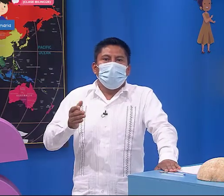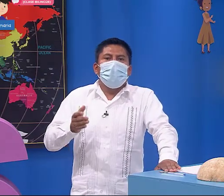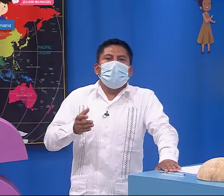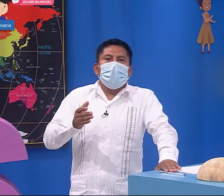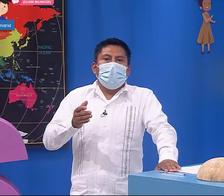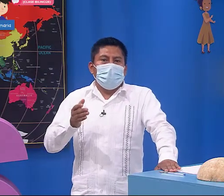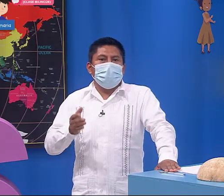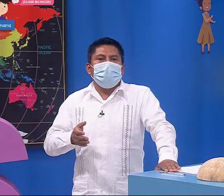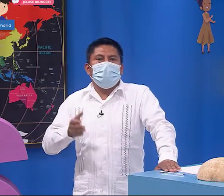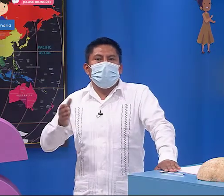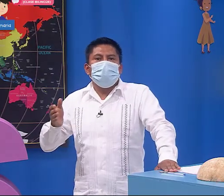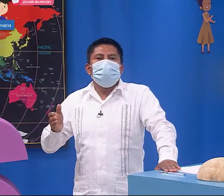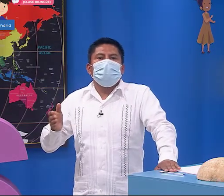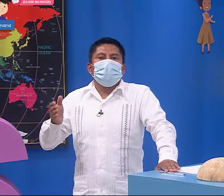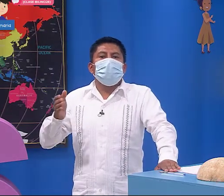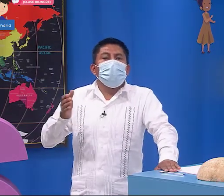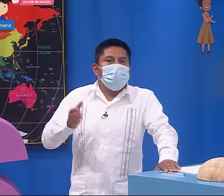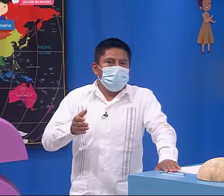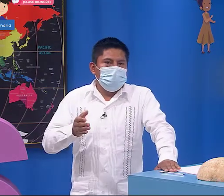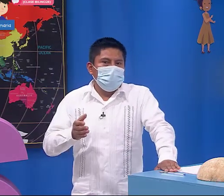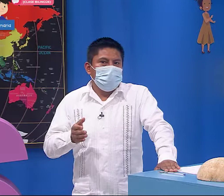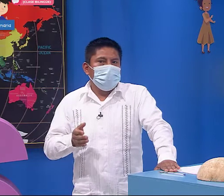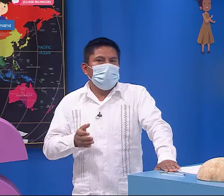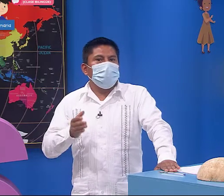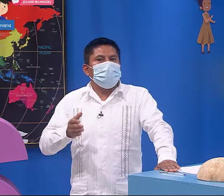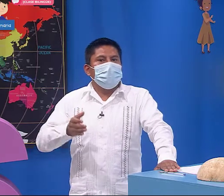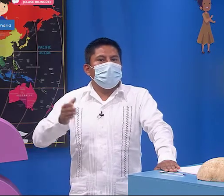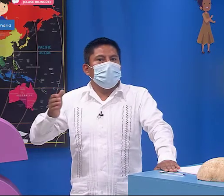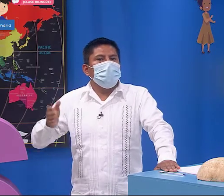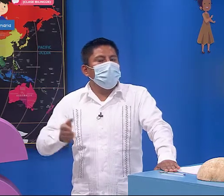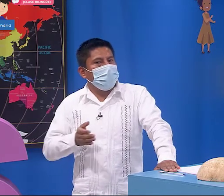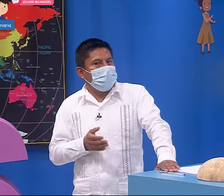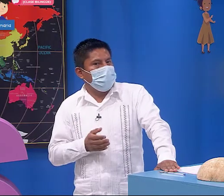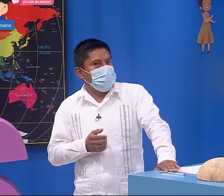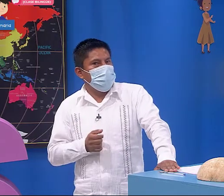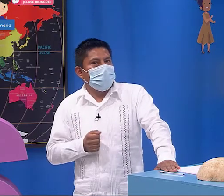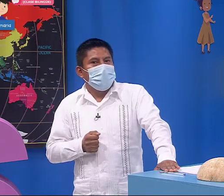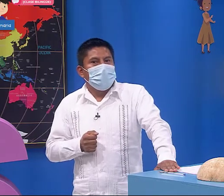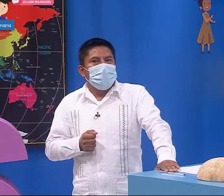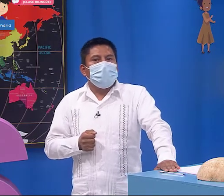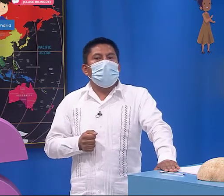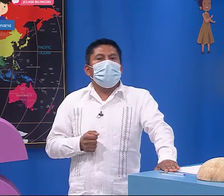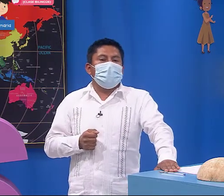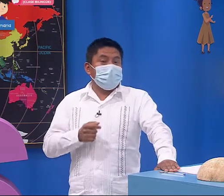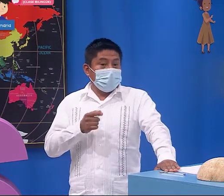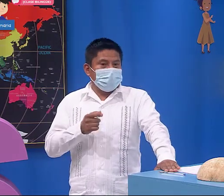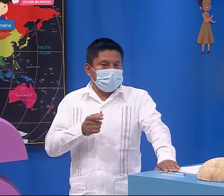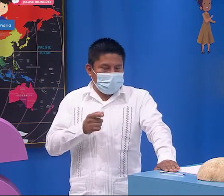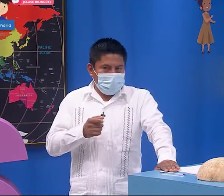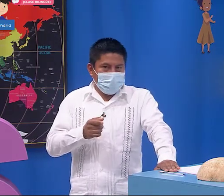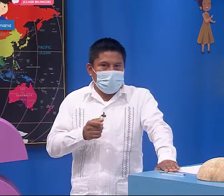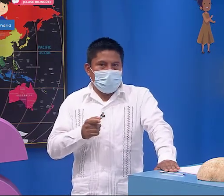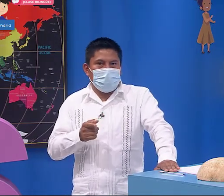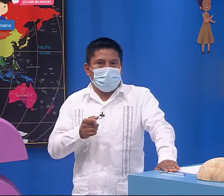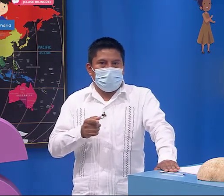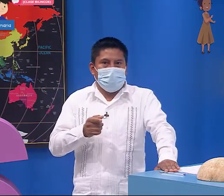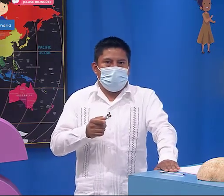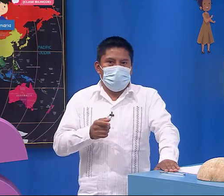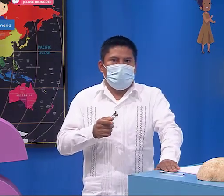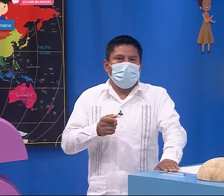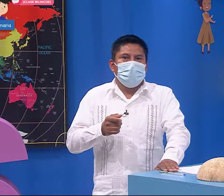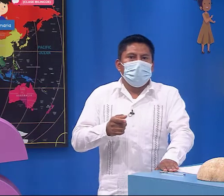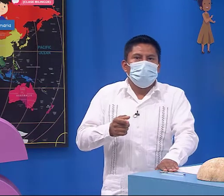Chizahayizala, go agutia, nuko, gozeina, México. Gibe yizar das chizahala,